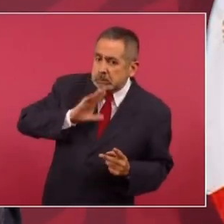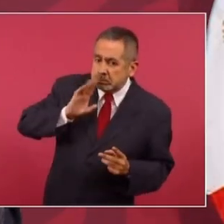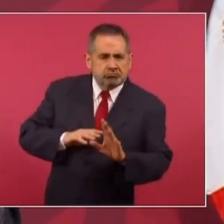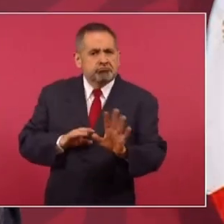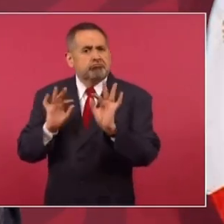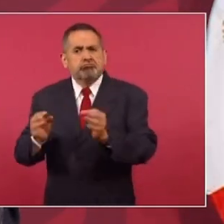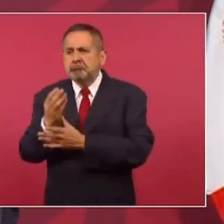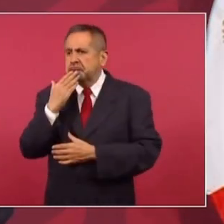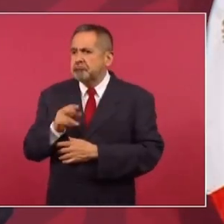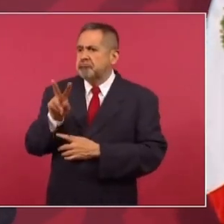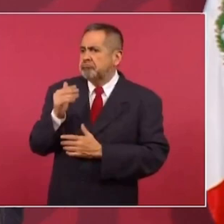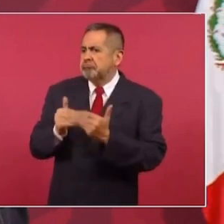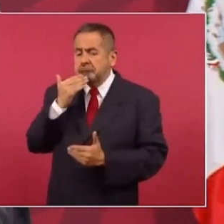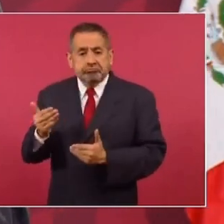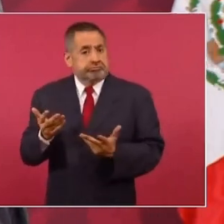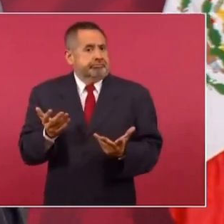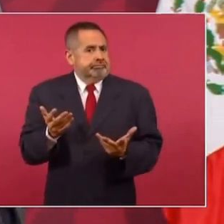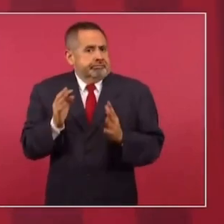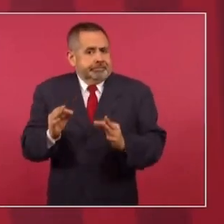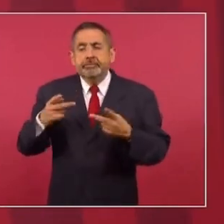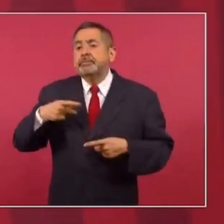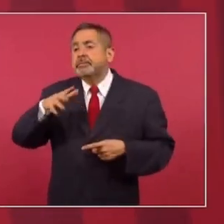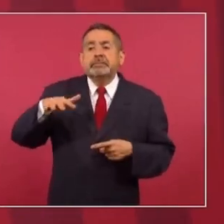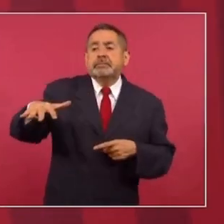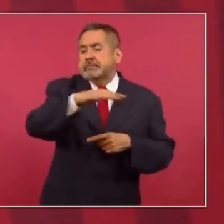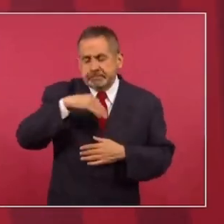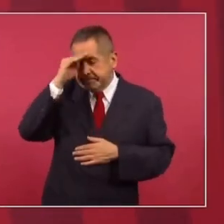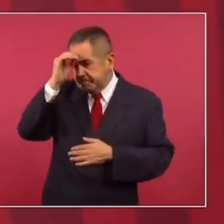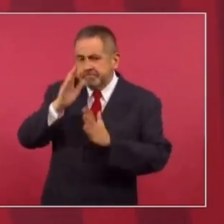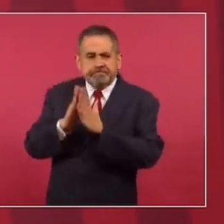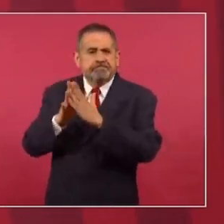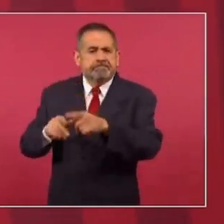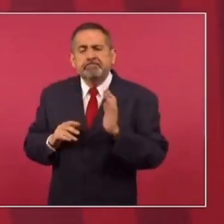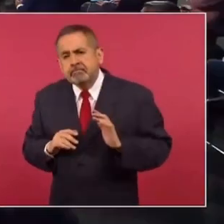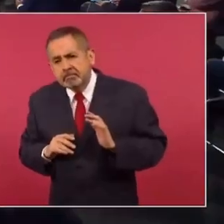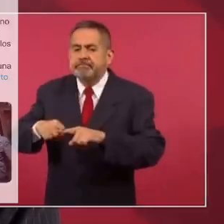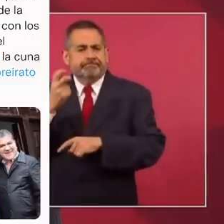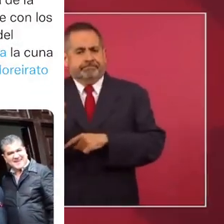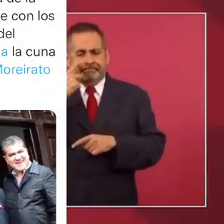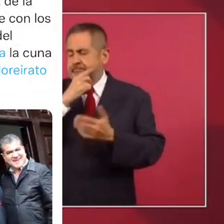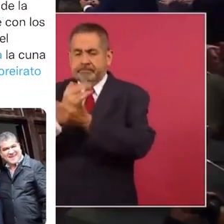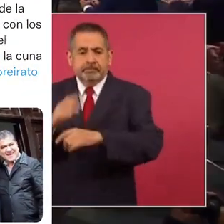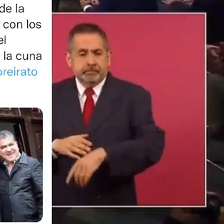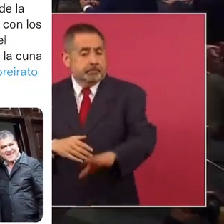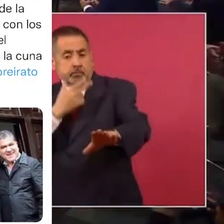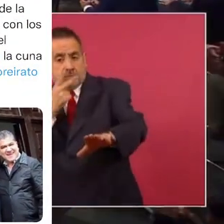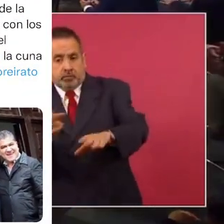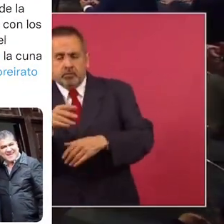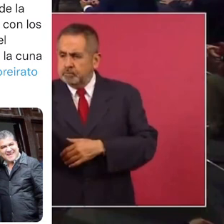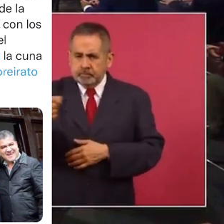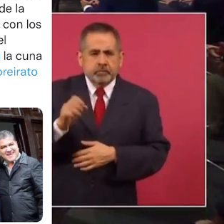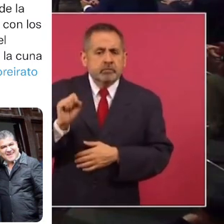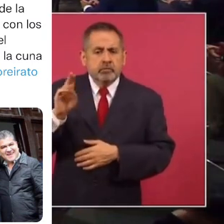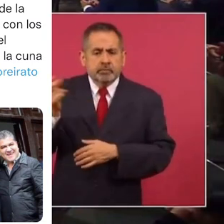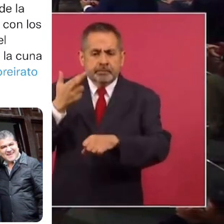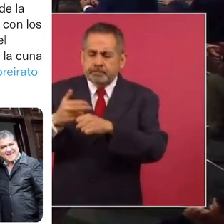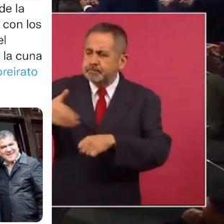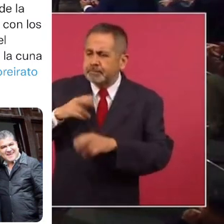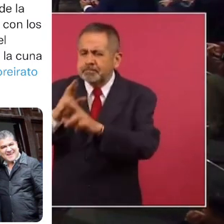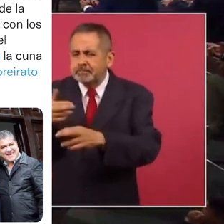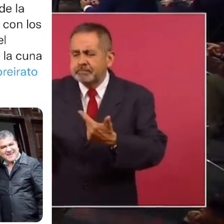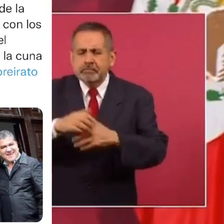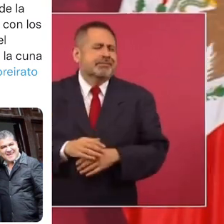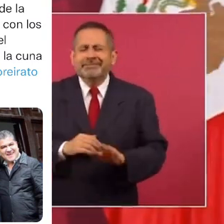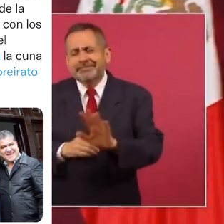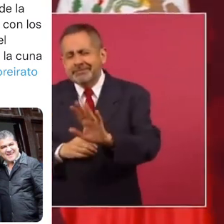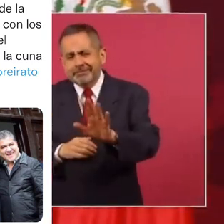Morena. Quiere decir que la gente pues no se equivoca. ¿En ese sentido entonces llamaría a su secretario a conocer los resultados? No, cada quien